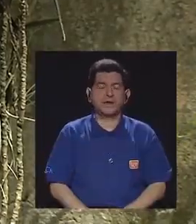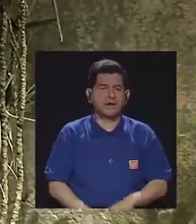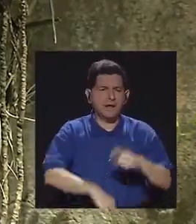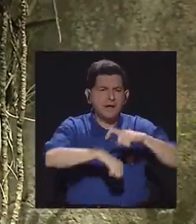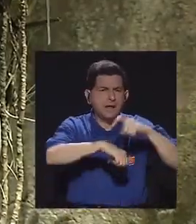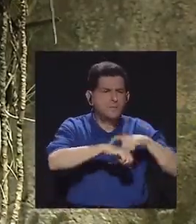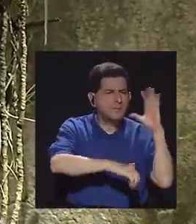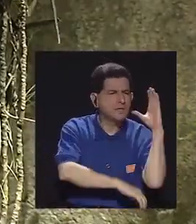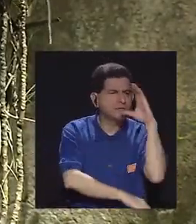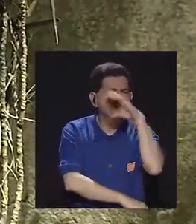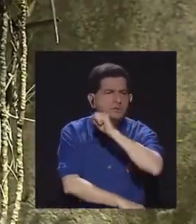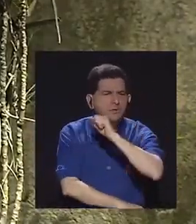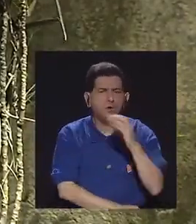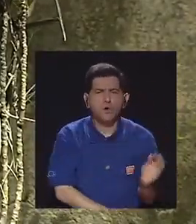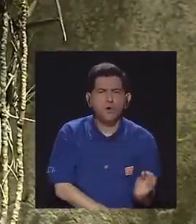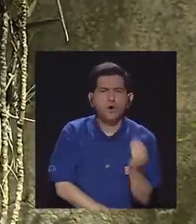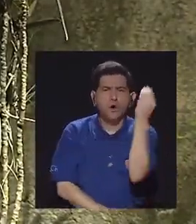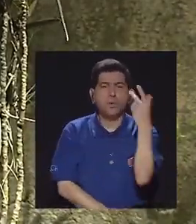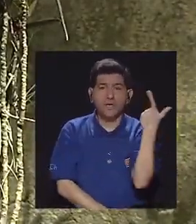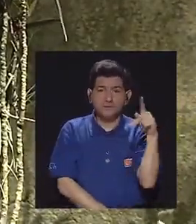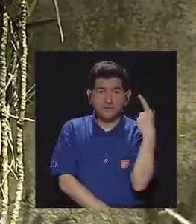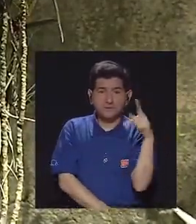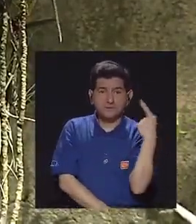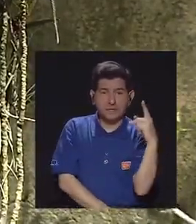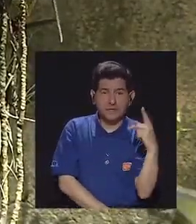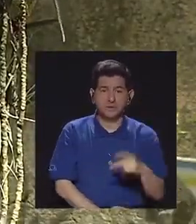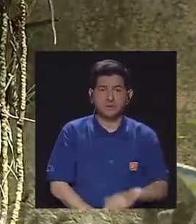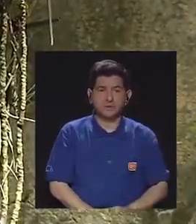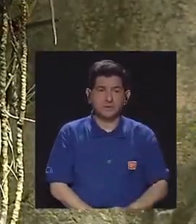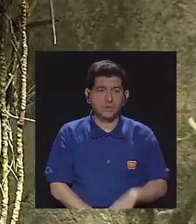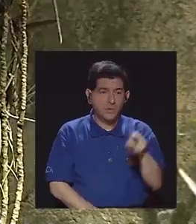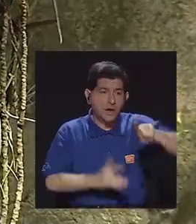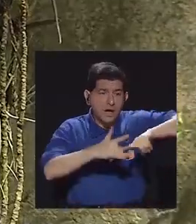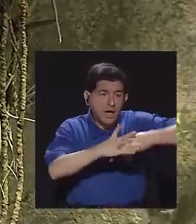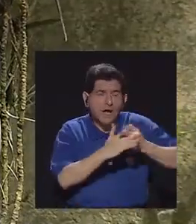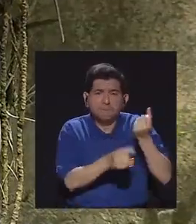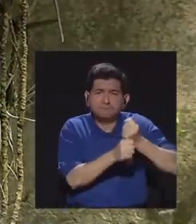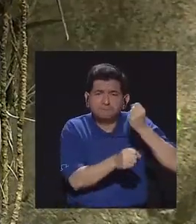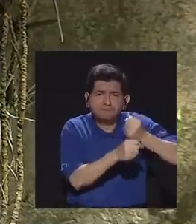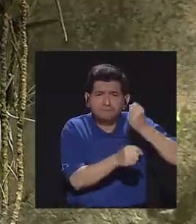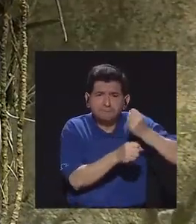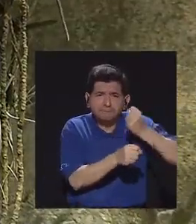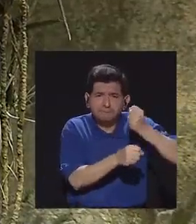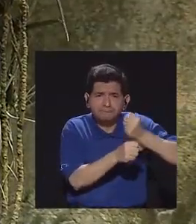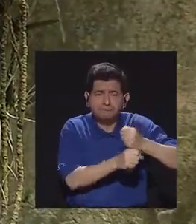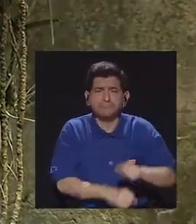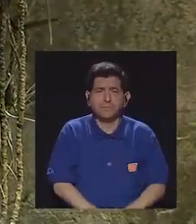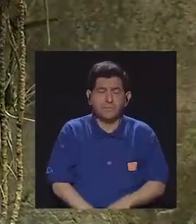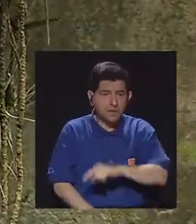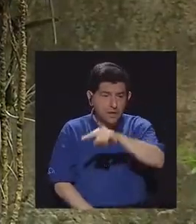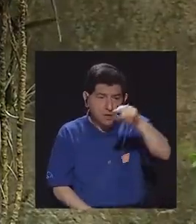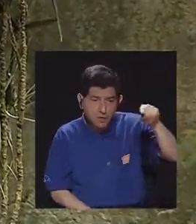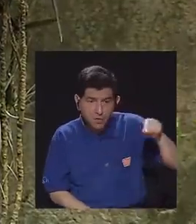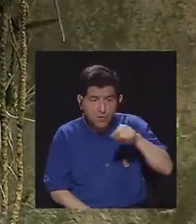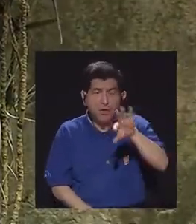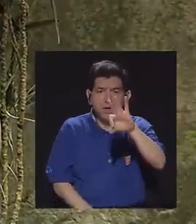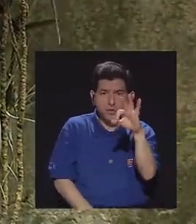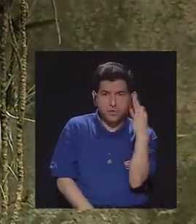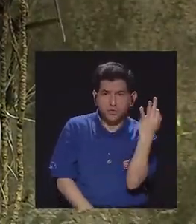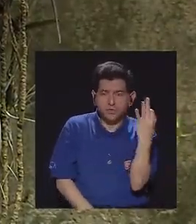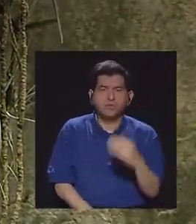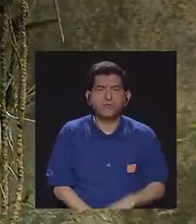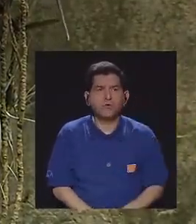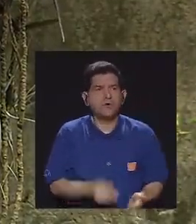cuando se detecta chicos que están en riesgo. Entonces se empieza a trabajar con ellos de